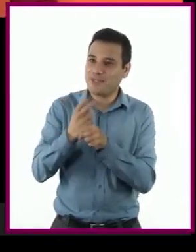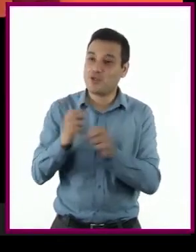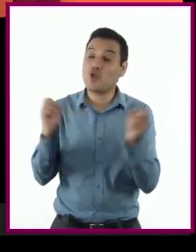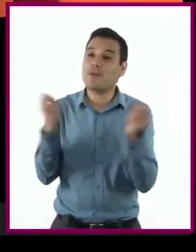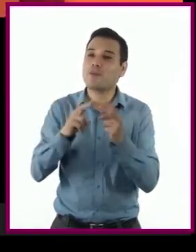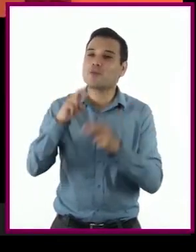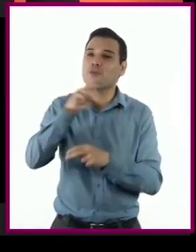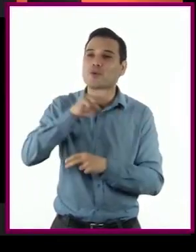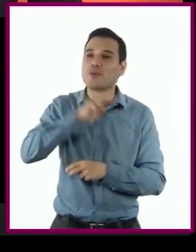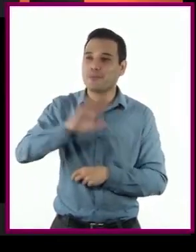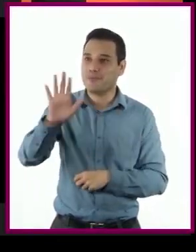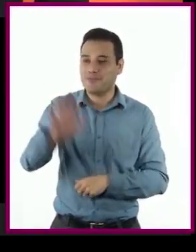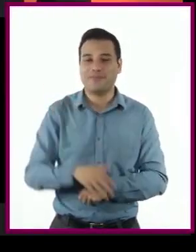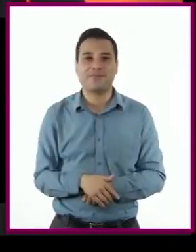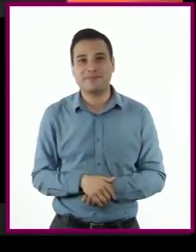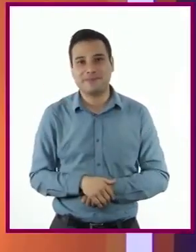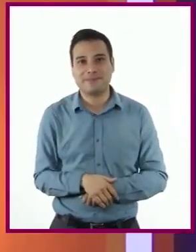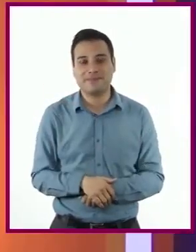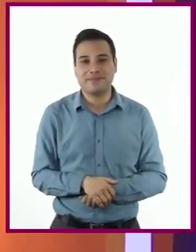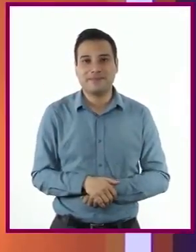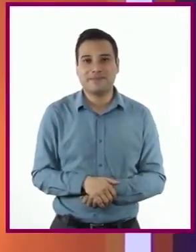la próxima.